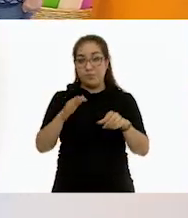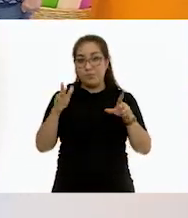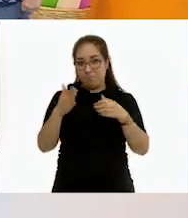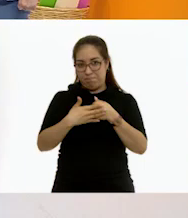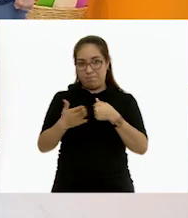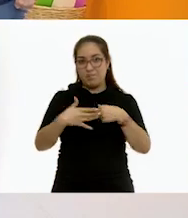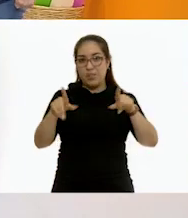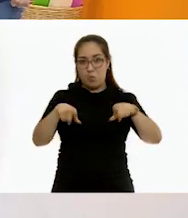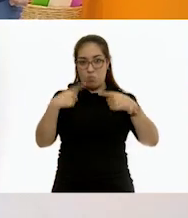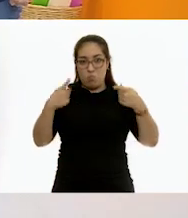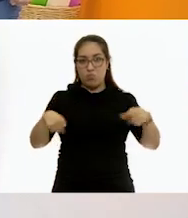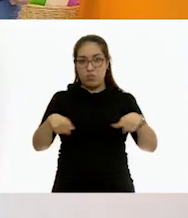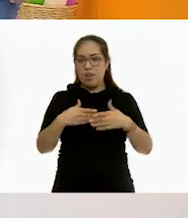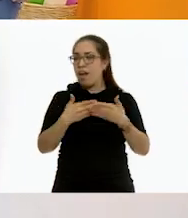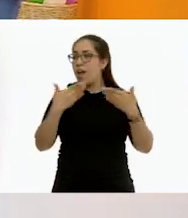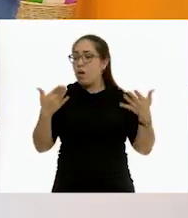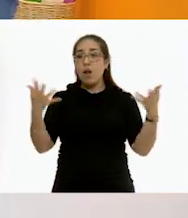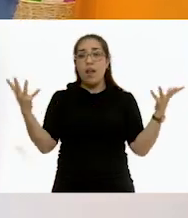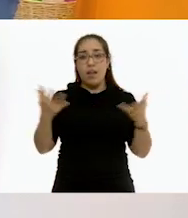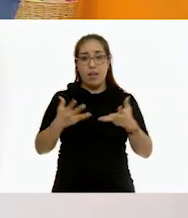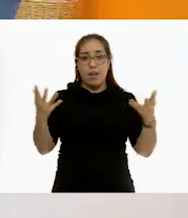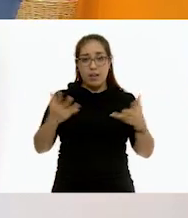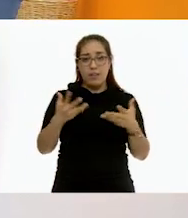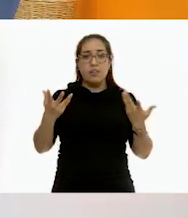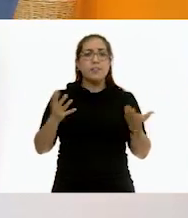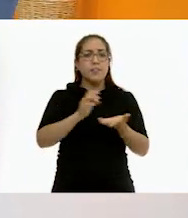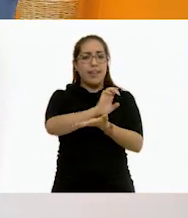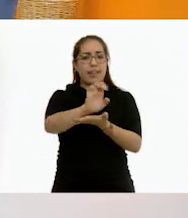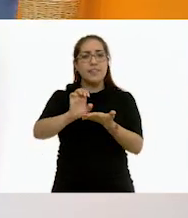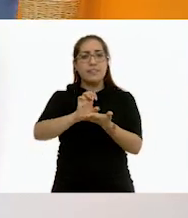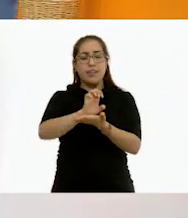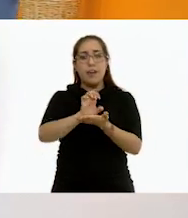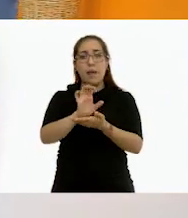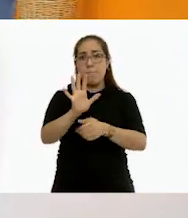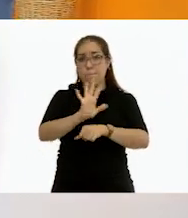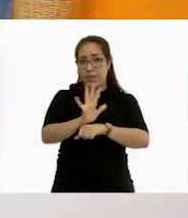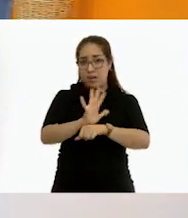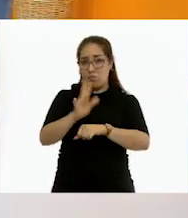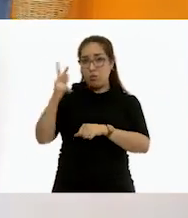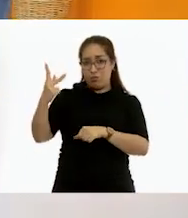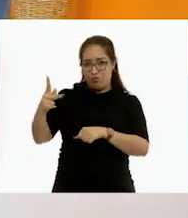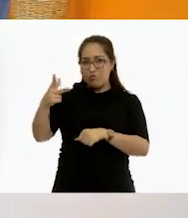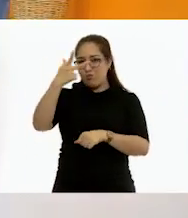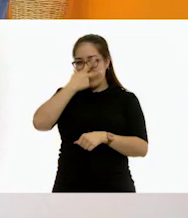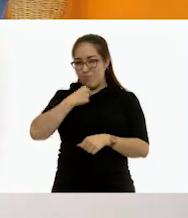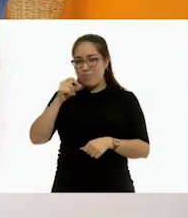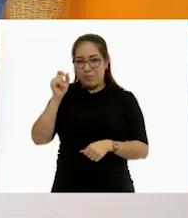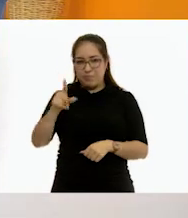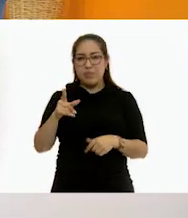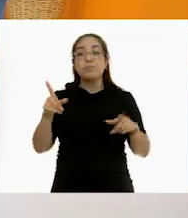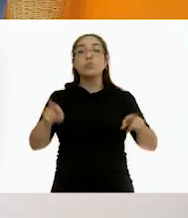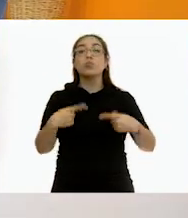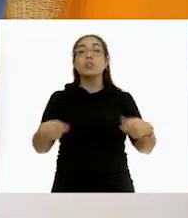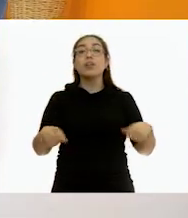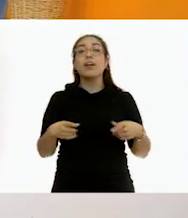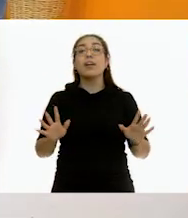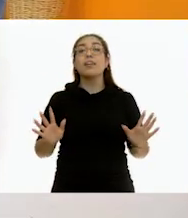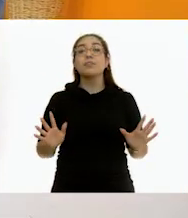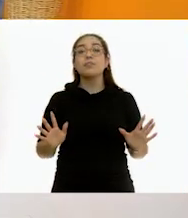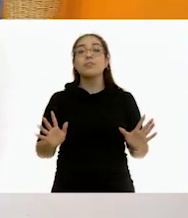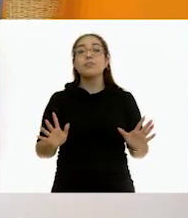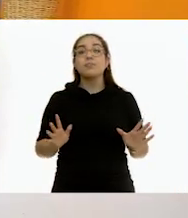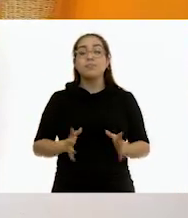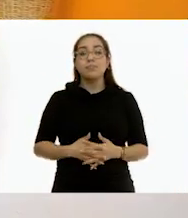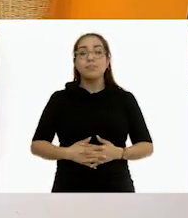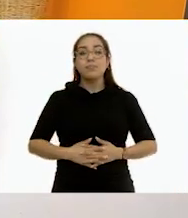a continuación a sonar. Vamos a recrear una escena muy importante de una película de este personaje. Muy bien. ¿Listo? Música, por favor. Y